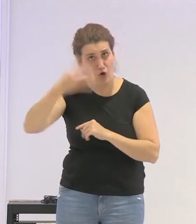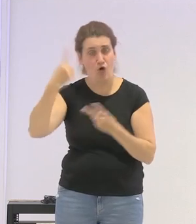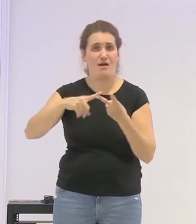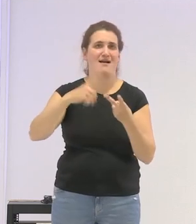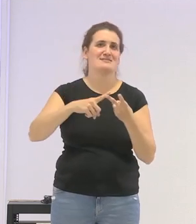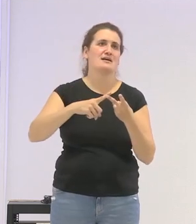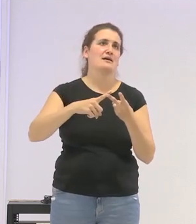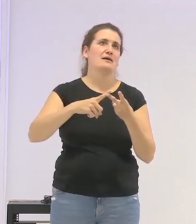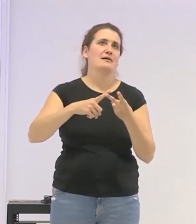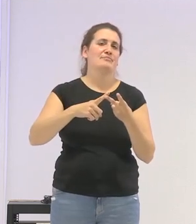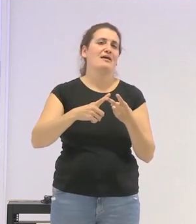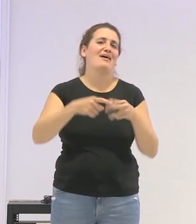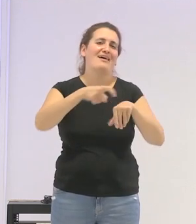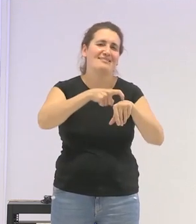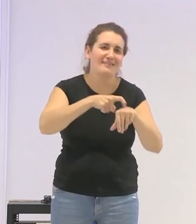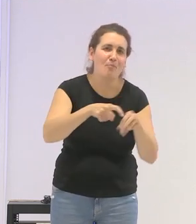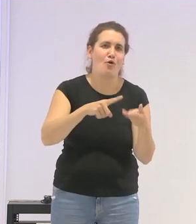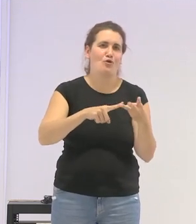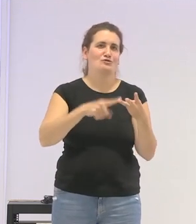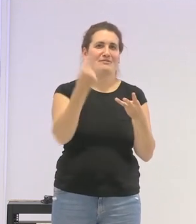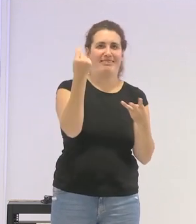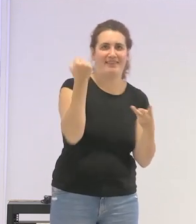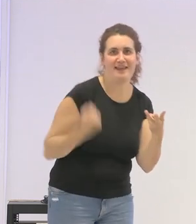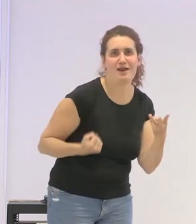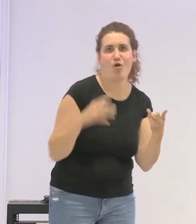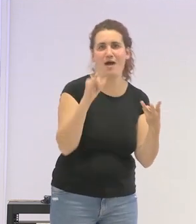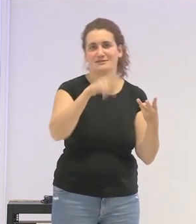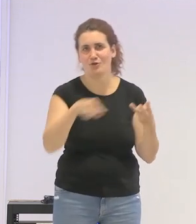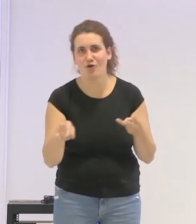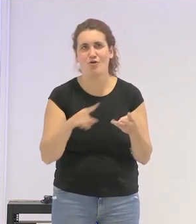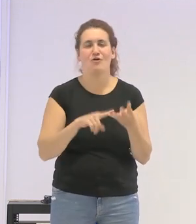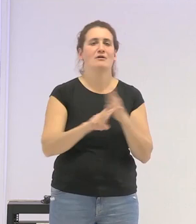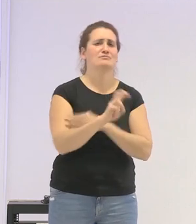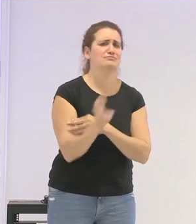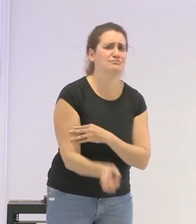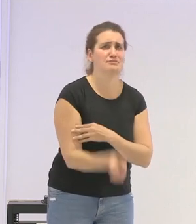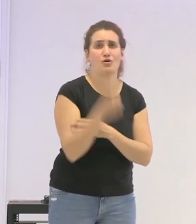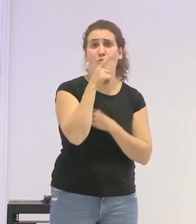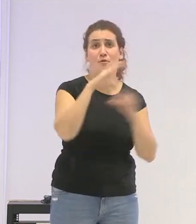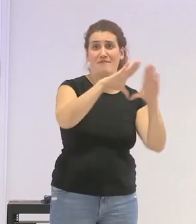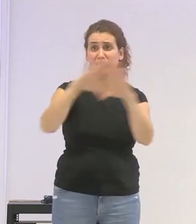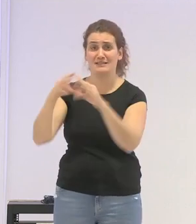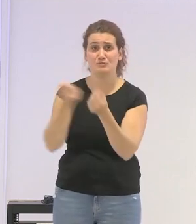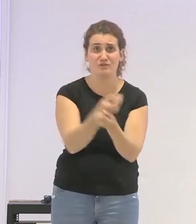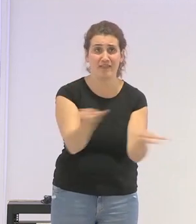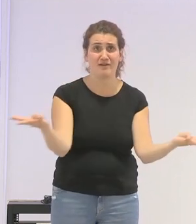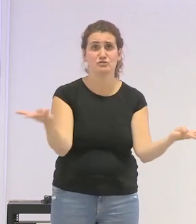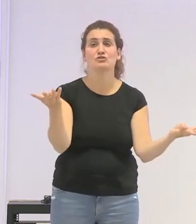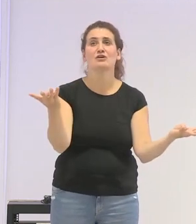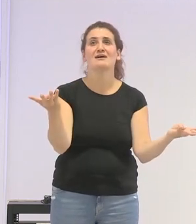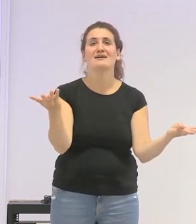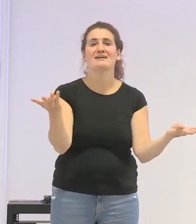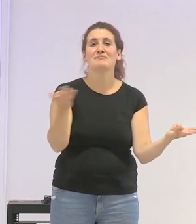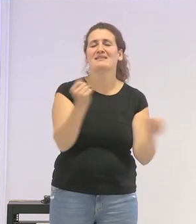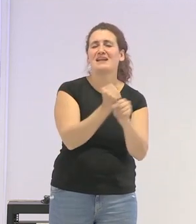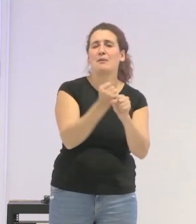por distintos intereses. Entonces, bueno, dentro de esos diversos feminismos, creo que nuestro trabajo es deslindar,